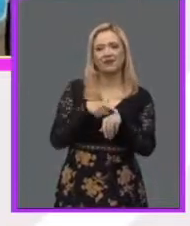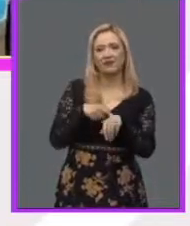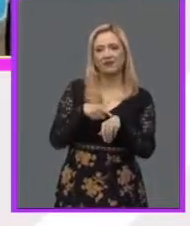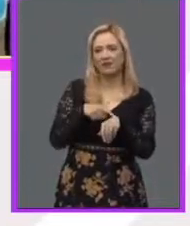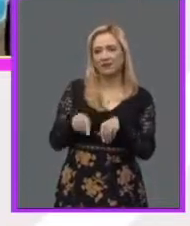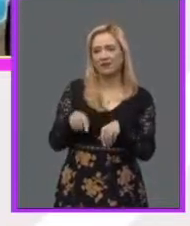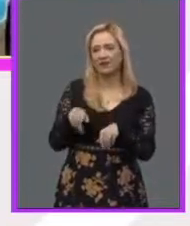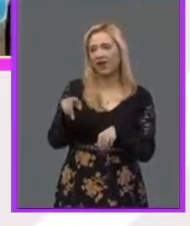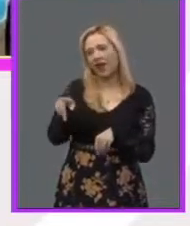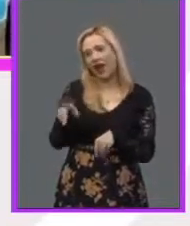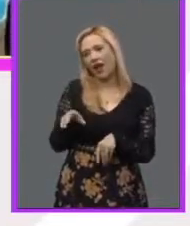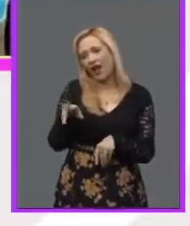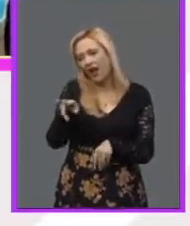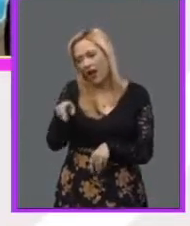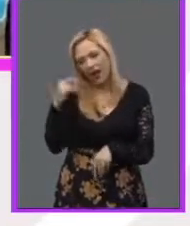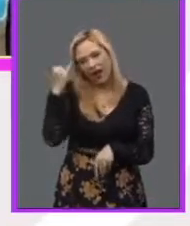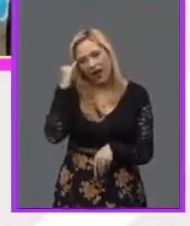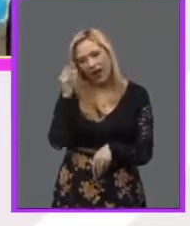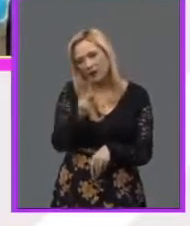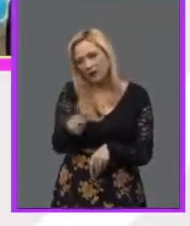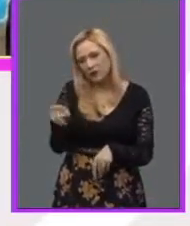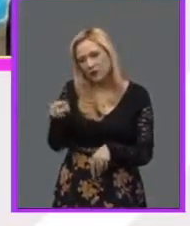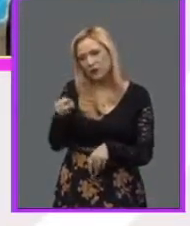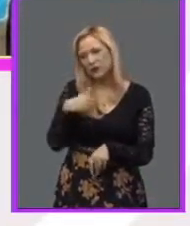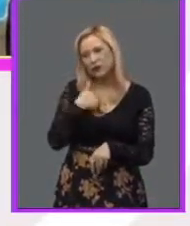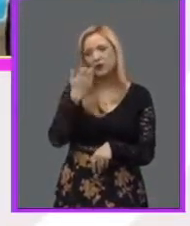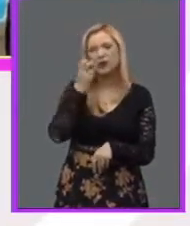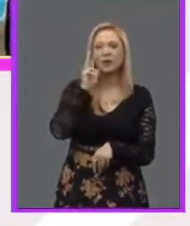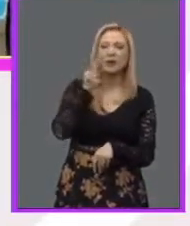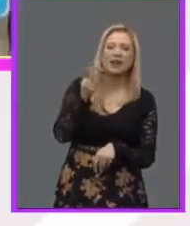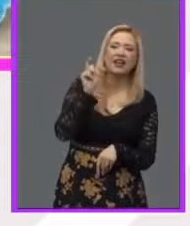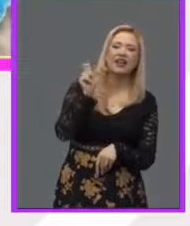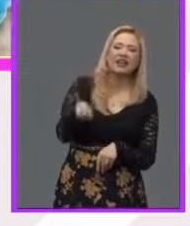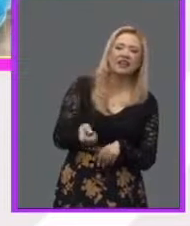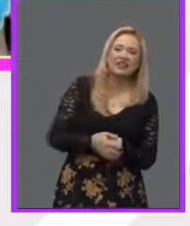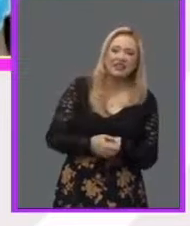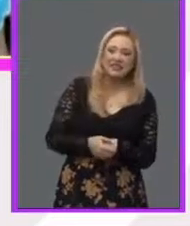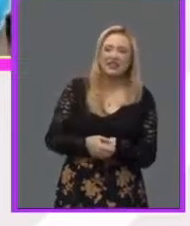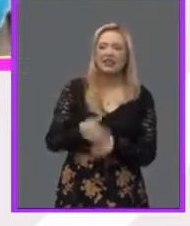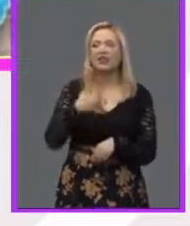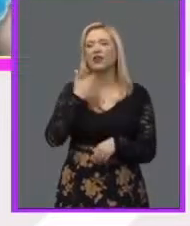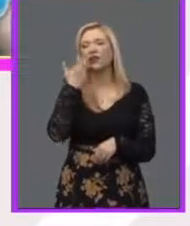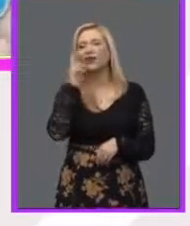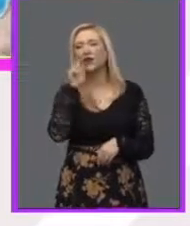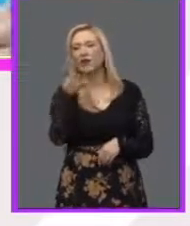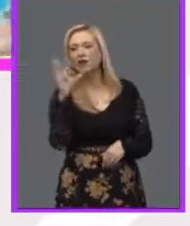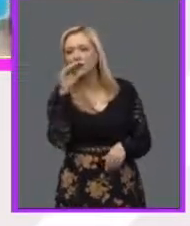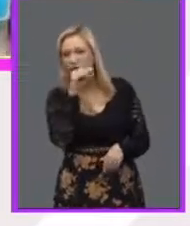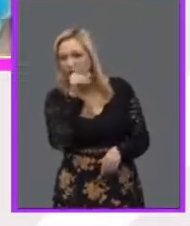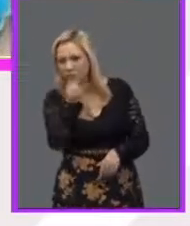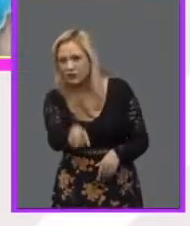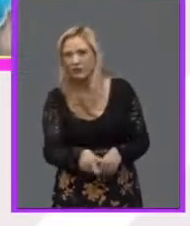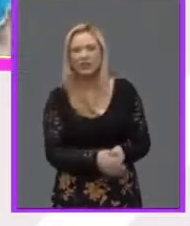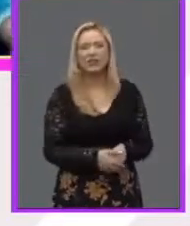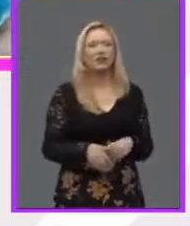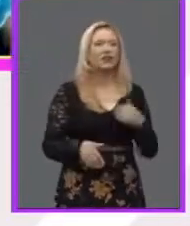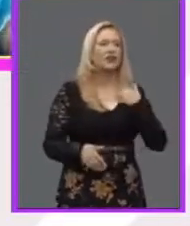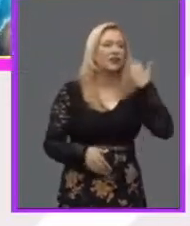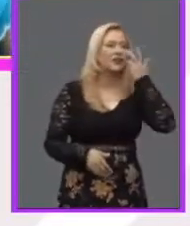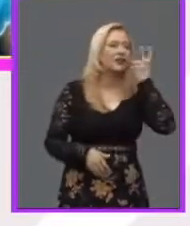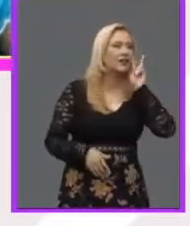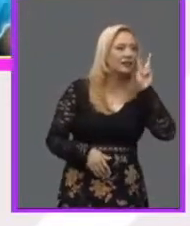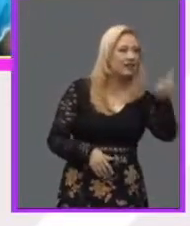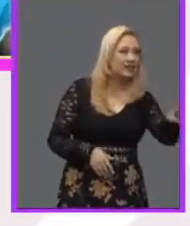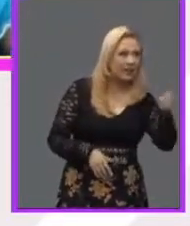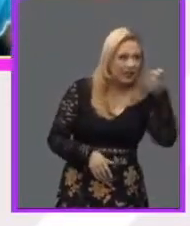ser clasistas, racistas, pueden ser esta idea de yo quiero ir a tal país y encontrarme esto, yo quiero encontrarme esto, según